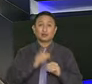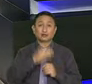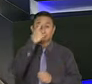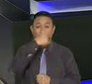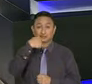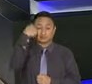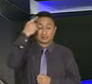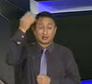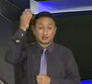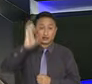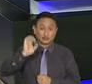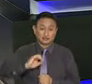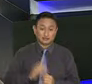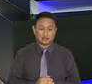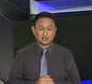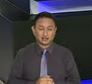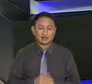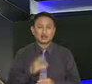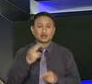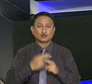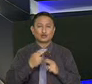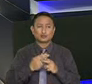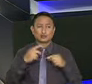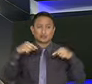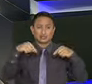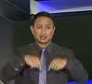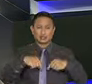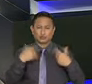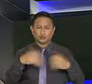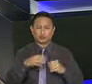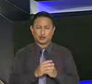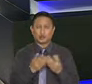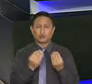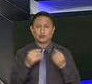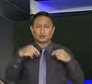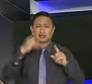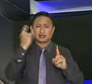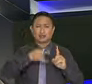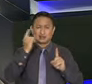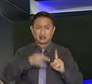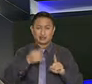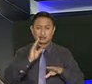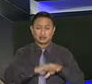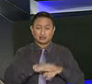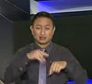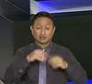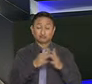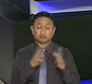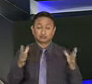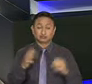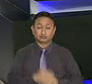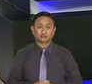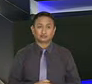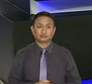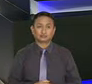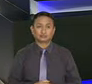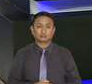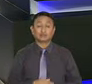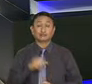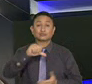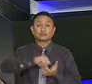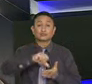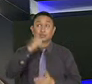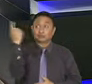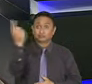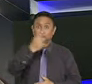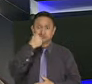de América en fin nombre maravillosos que se le se le dan a precisamente por todo lo que significa una ciudad con los